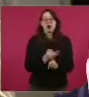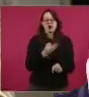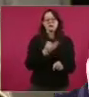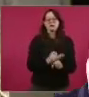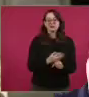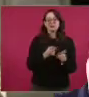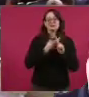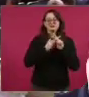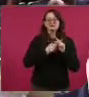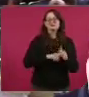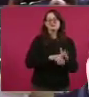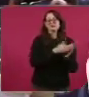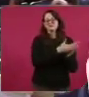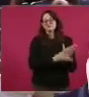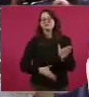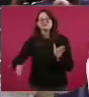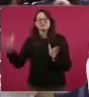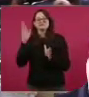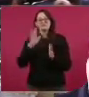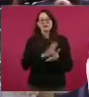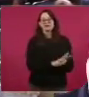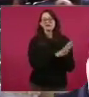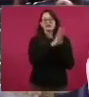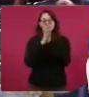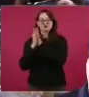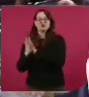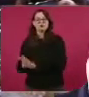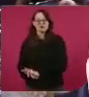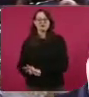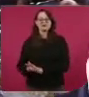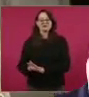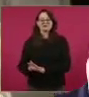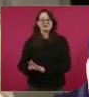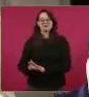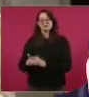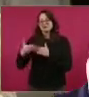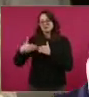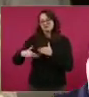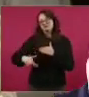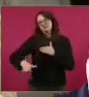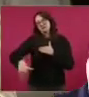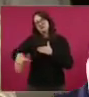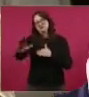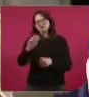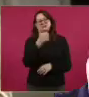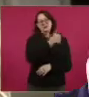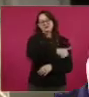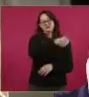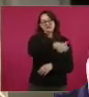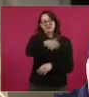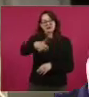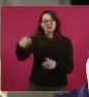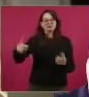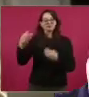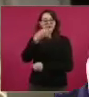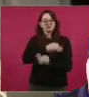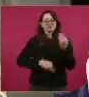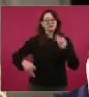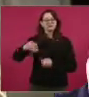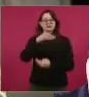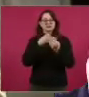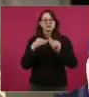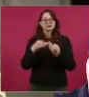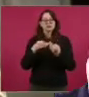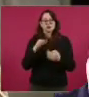México. Una transformación que solamente es el inicio. Una transformación donde cada uno de ellos y cada una de ellas son